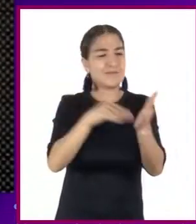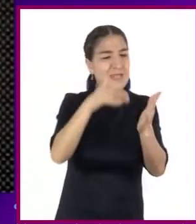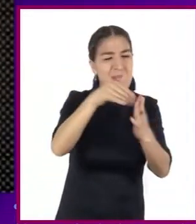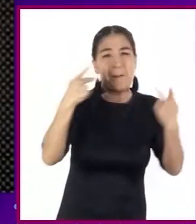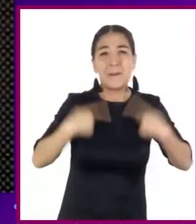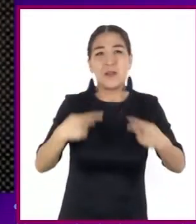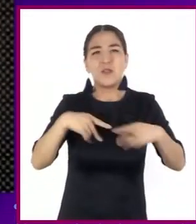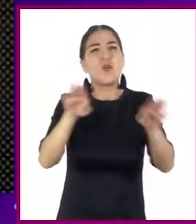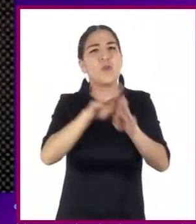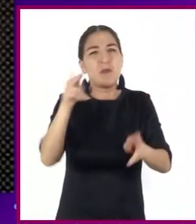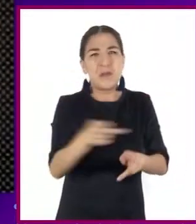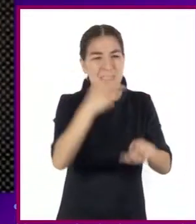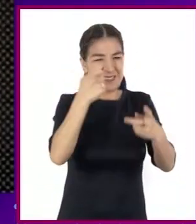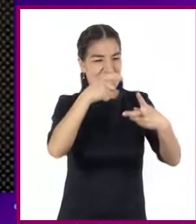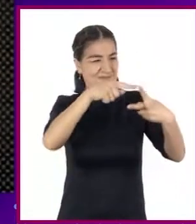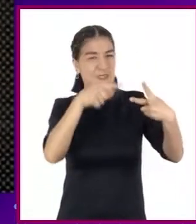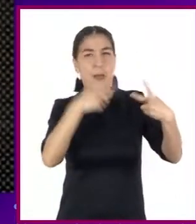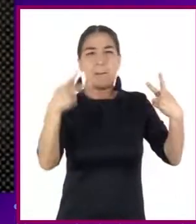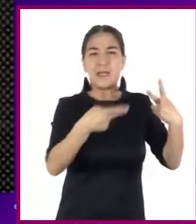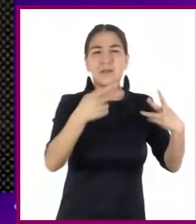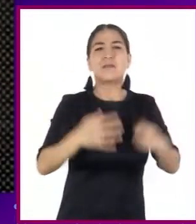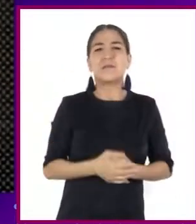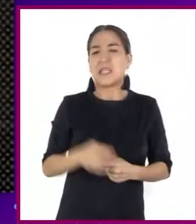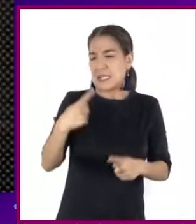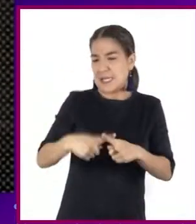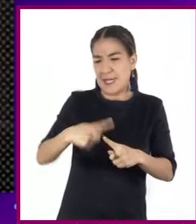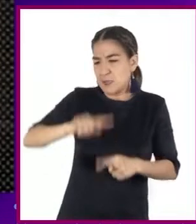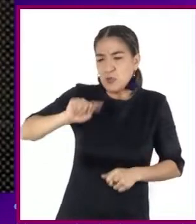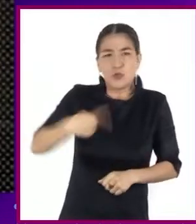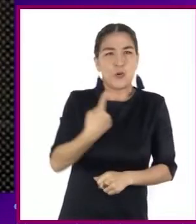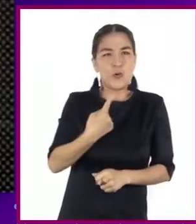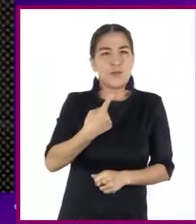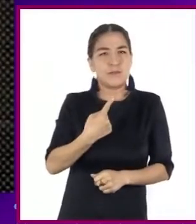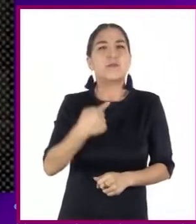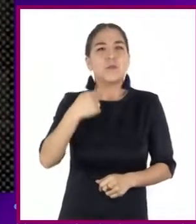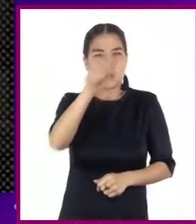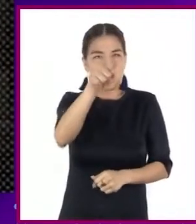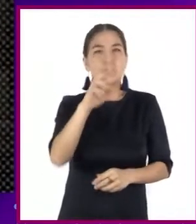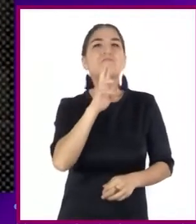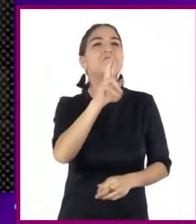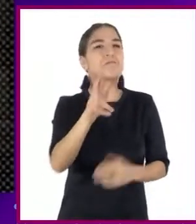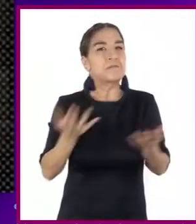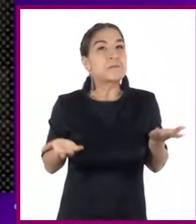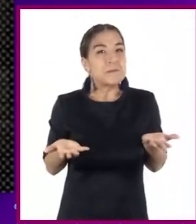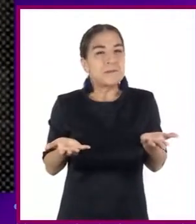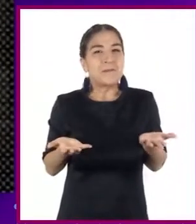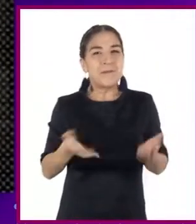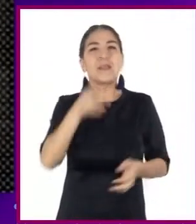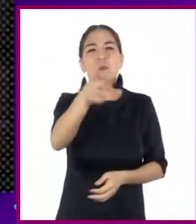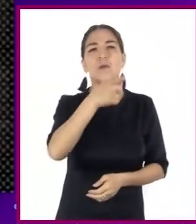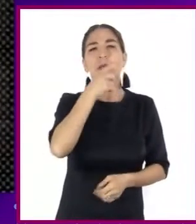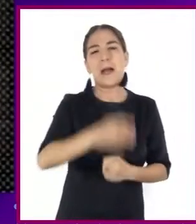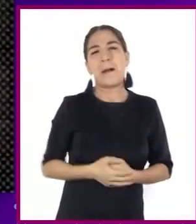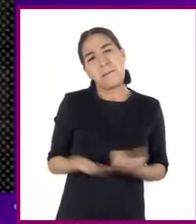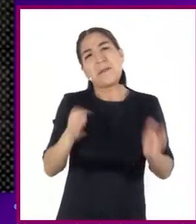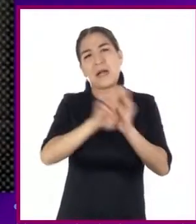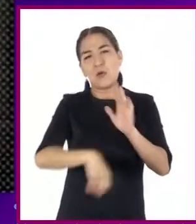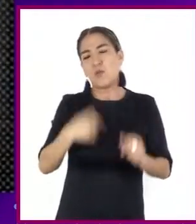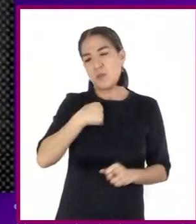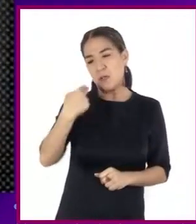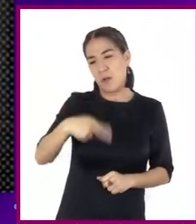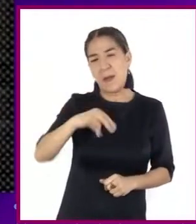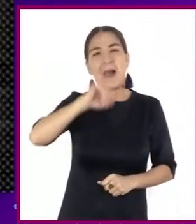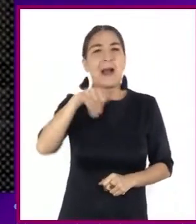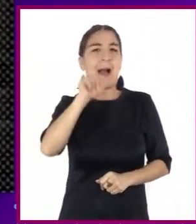cuestionamiento. Piensa un momento en la pregunta, ¿quién soy? Y trata de responderla. Puedes responder diciendo tu nombre. Soy Jaime,